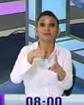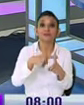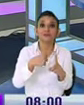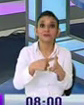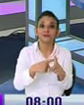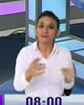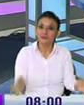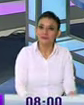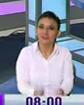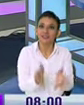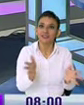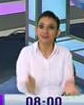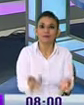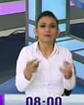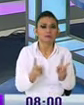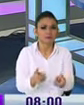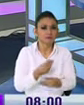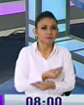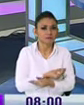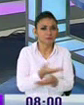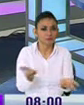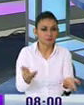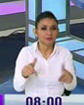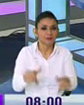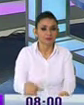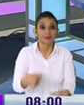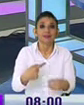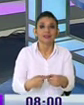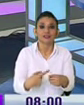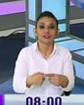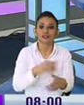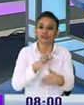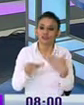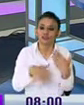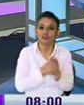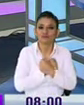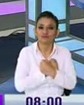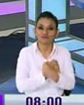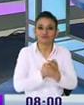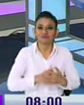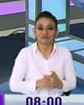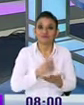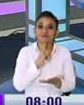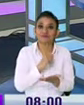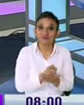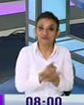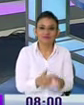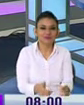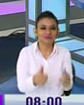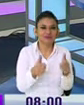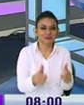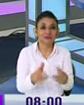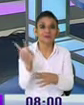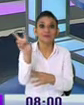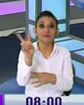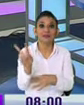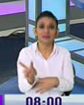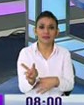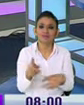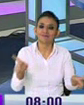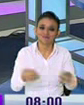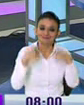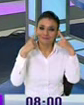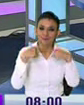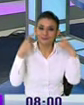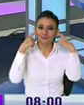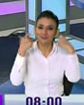sobre todo con mucho para compartir de este Quito que tanto queremos, mi querida Berito. Así es, deseándoles un excelente día viernes, póngale una gran